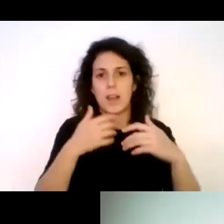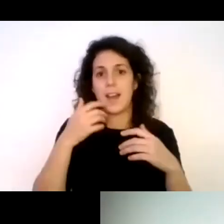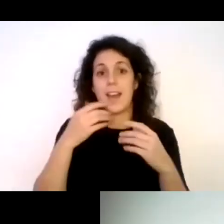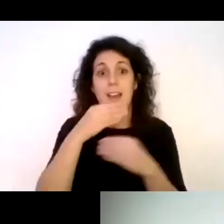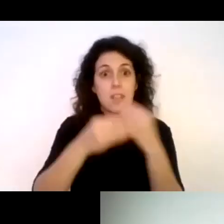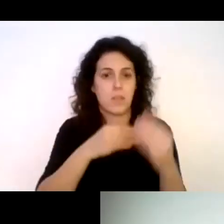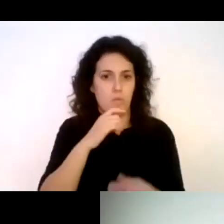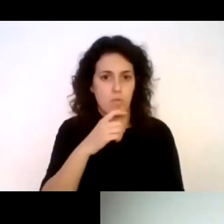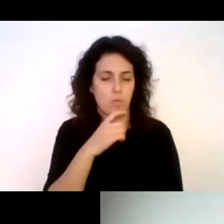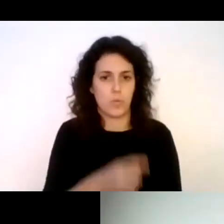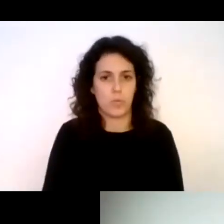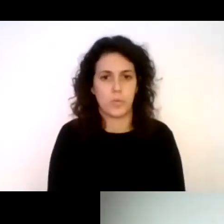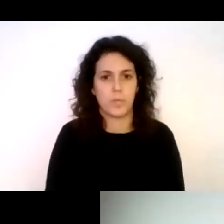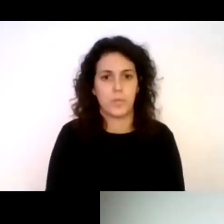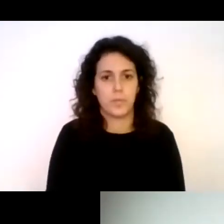hicieron